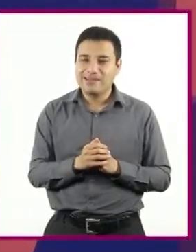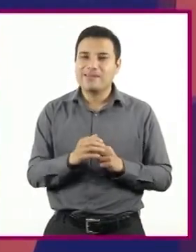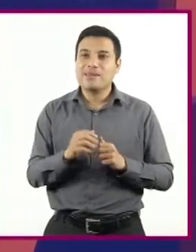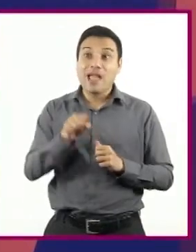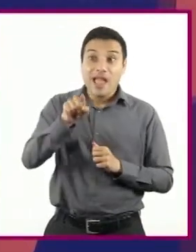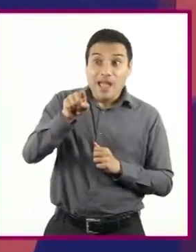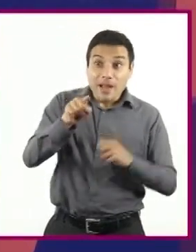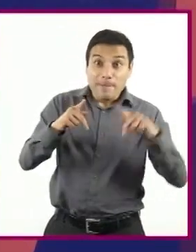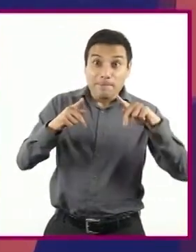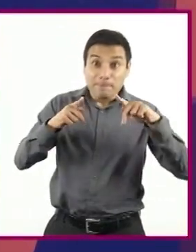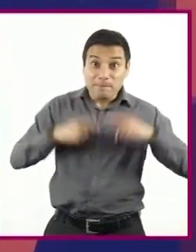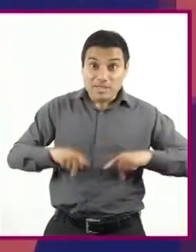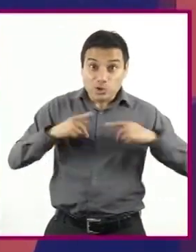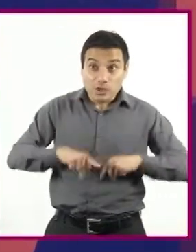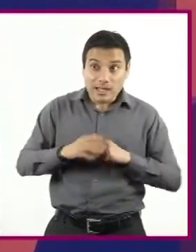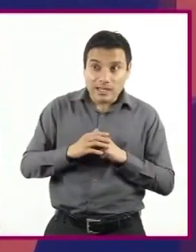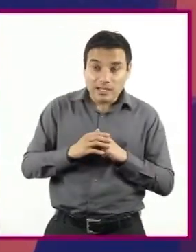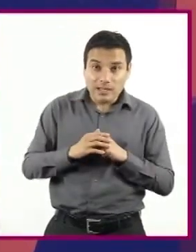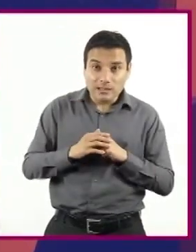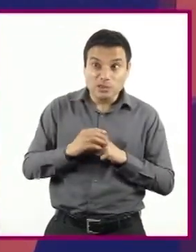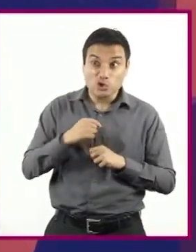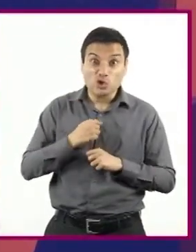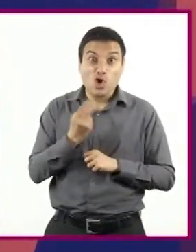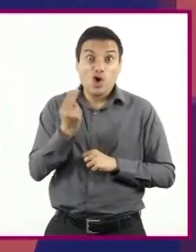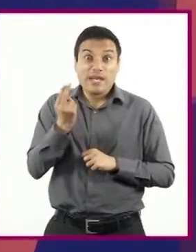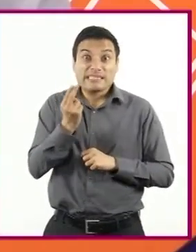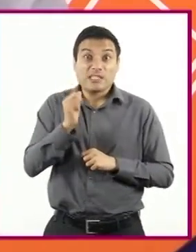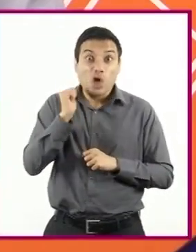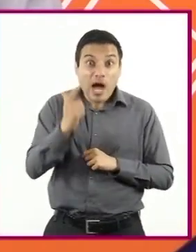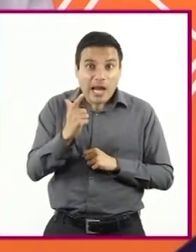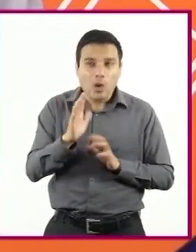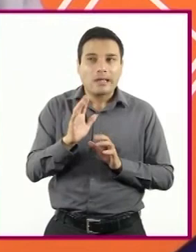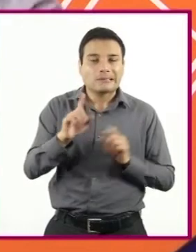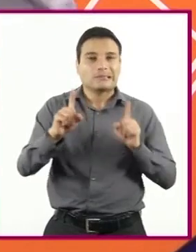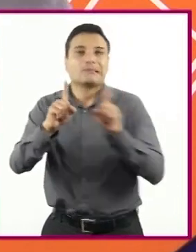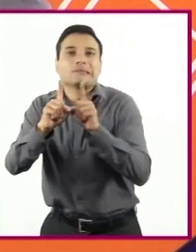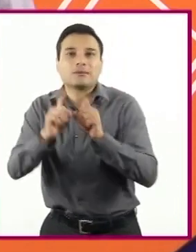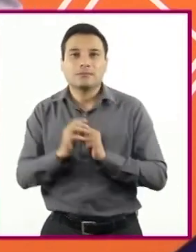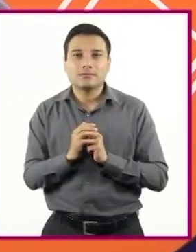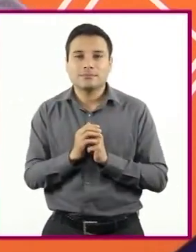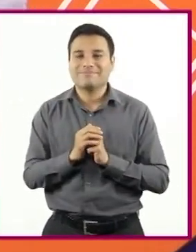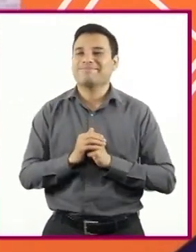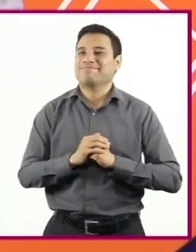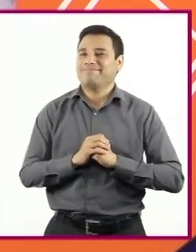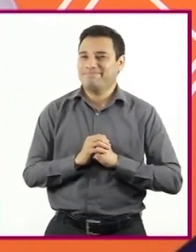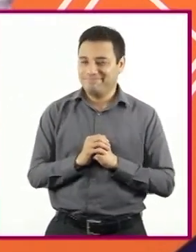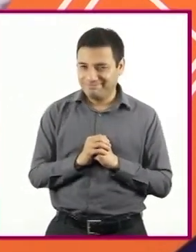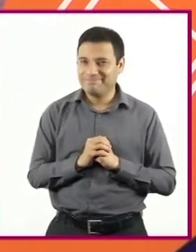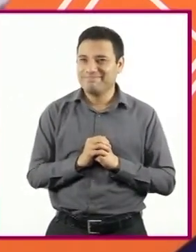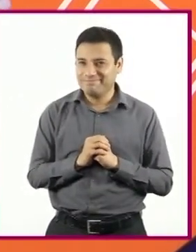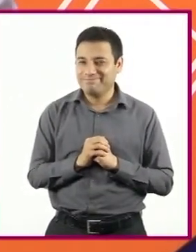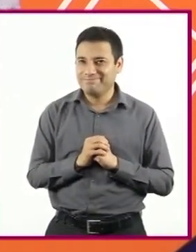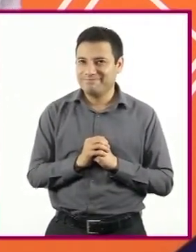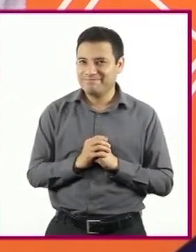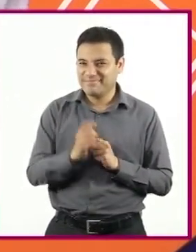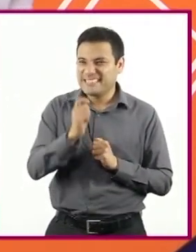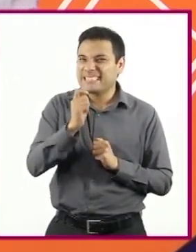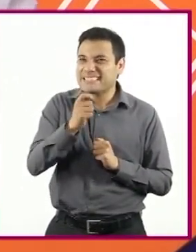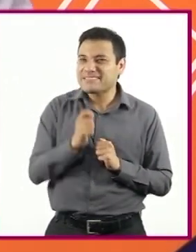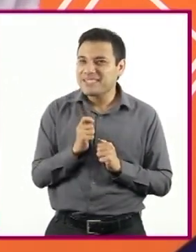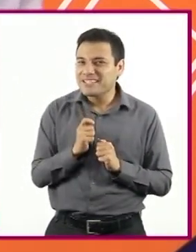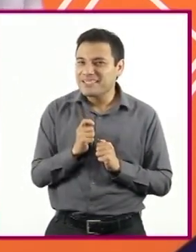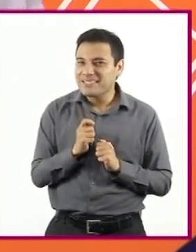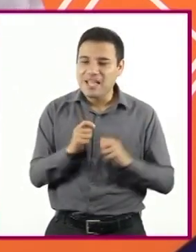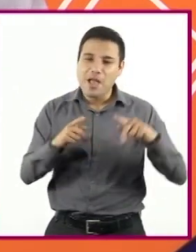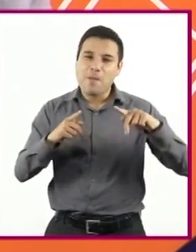buscan a alguien cuando necesitan un favor de esa persona. Correcto. En pocas palabras, podríamos decir que ese refrán